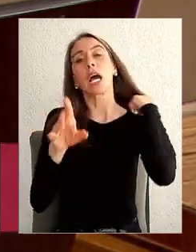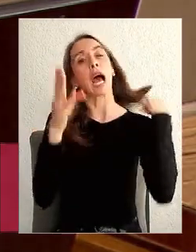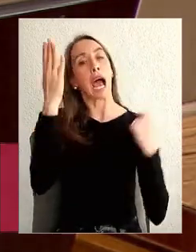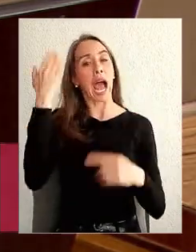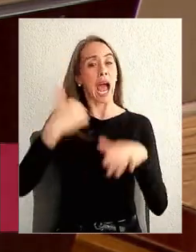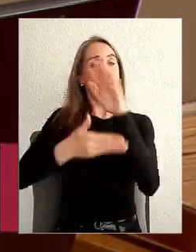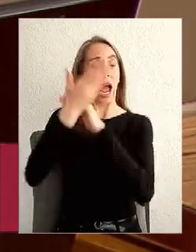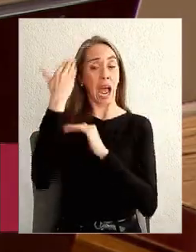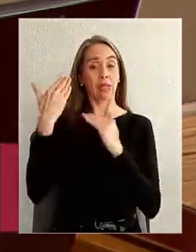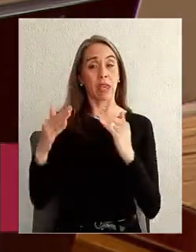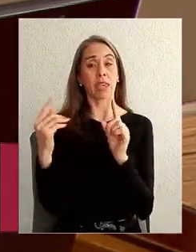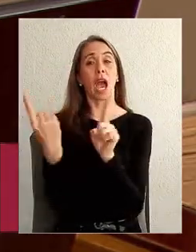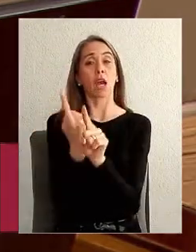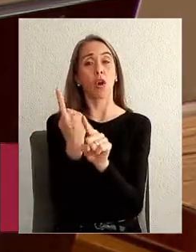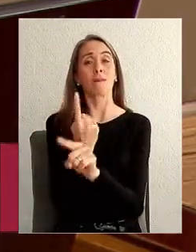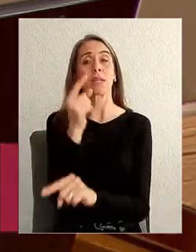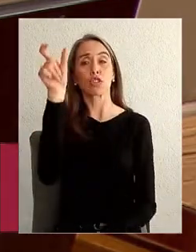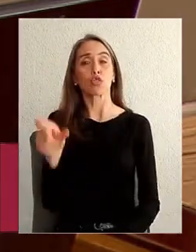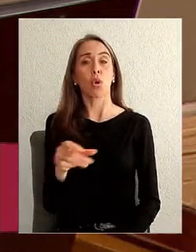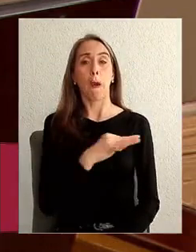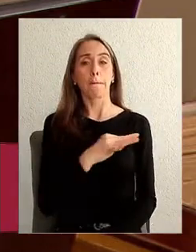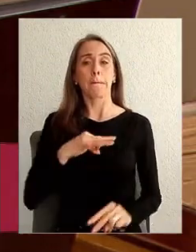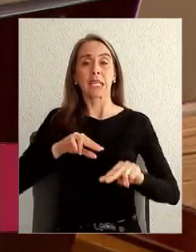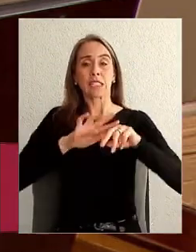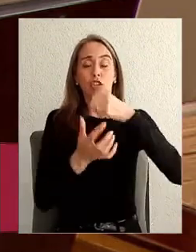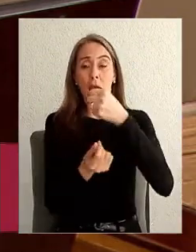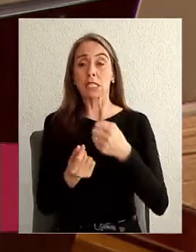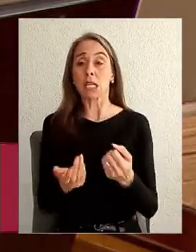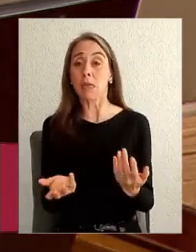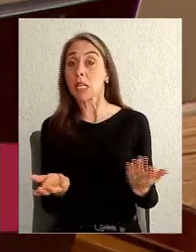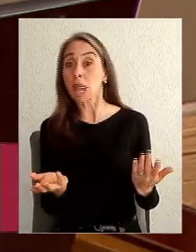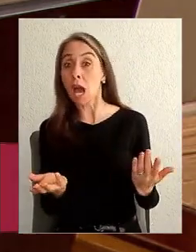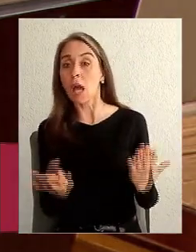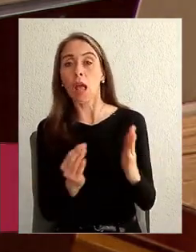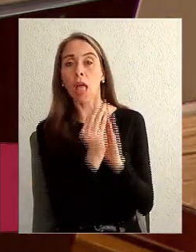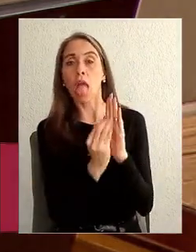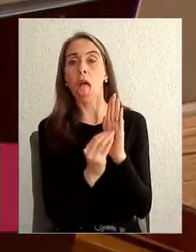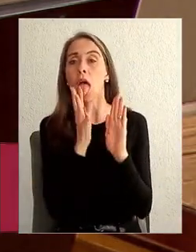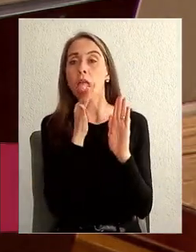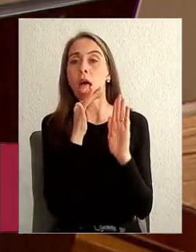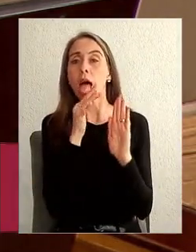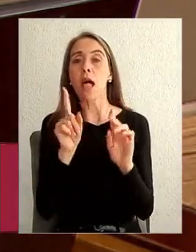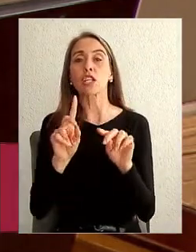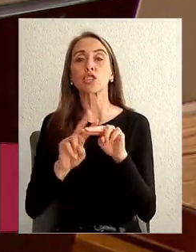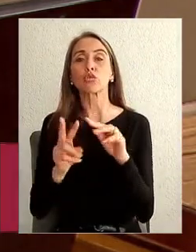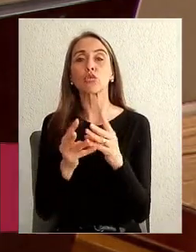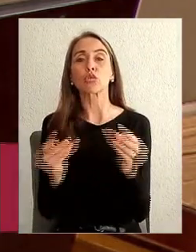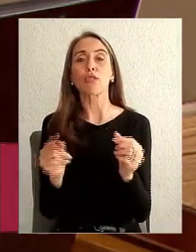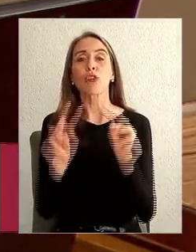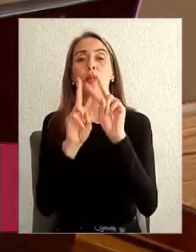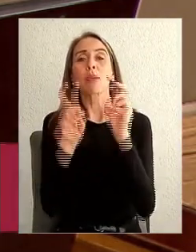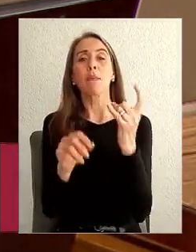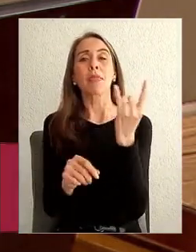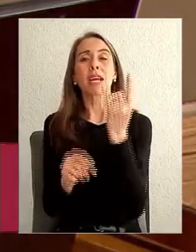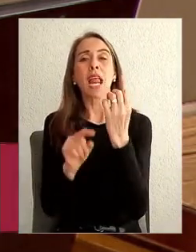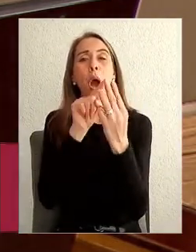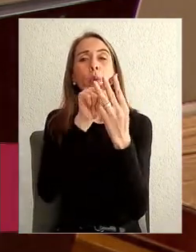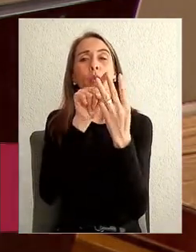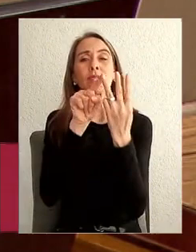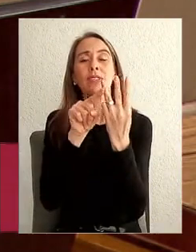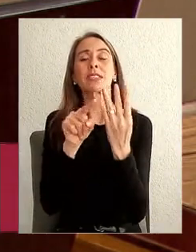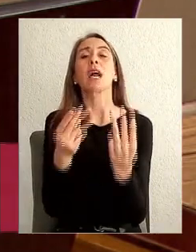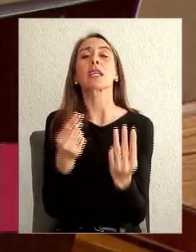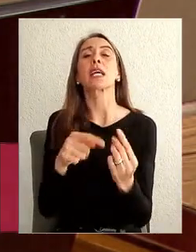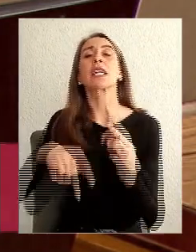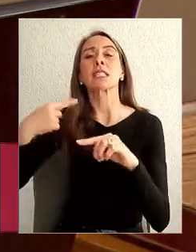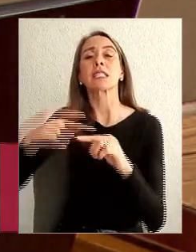de Hacienda y que no quedó resuelto. Y no quedó resuelto ese tema. tiene que ver con los aranceles regulados, ¿ya? Tiene